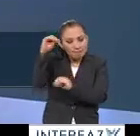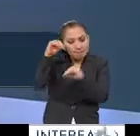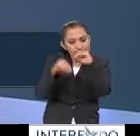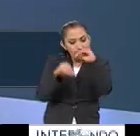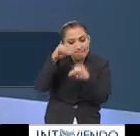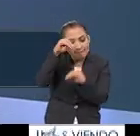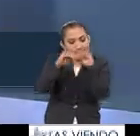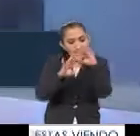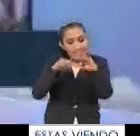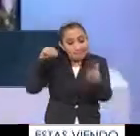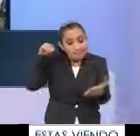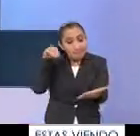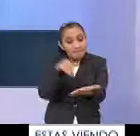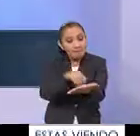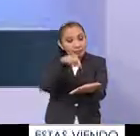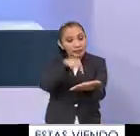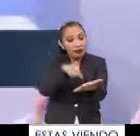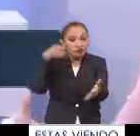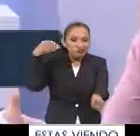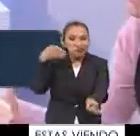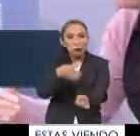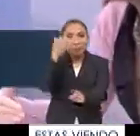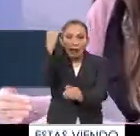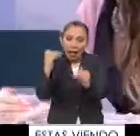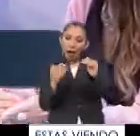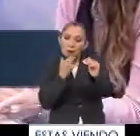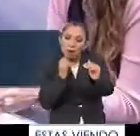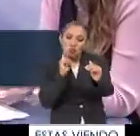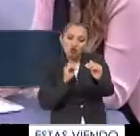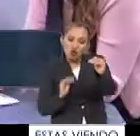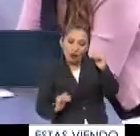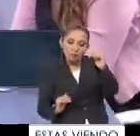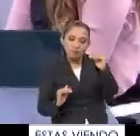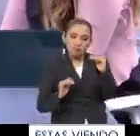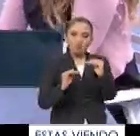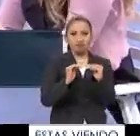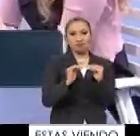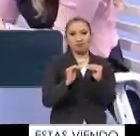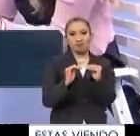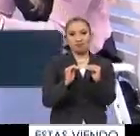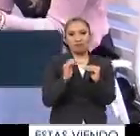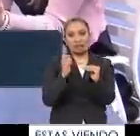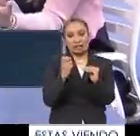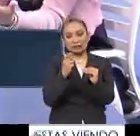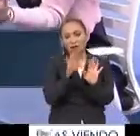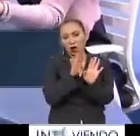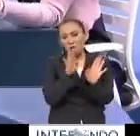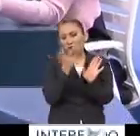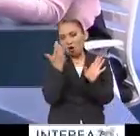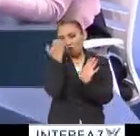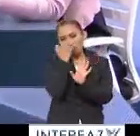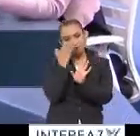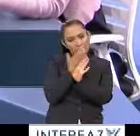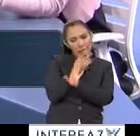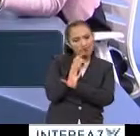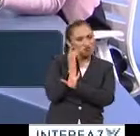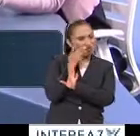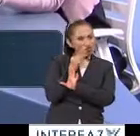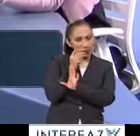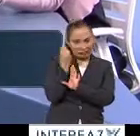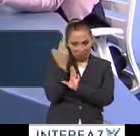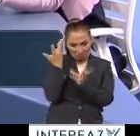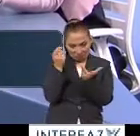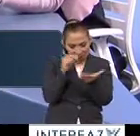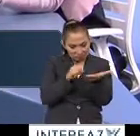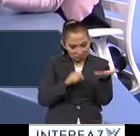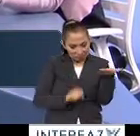incorporar medidas que justamente fueran dirigidas a reducir estas brechas de desigualdad de género. Era como un poco el diagnóstico y justamente se creó